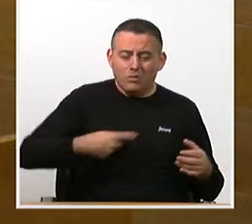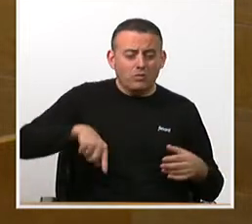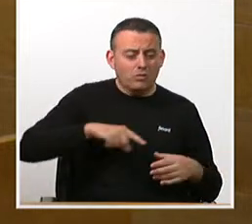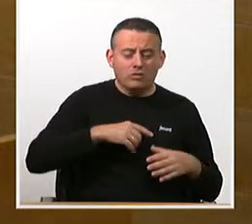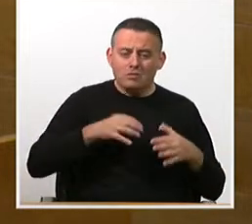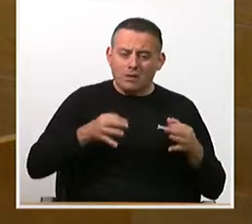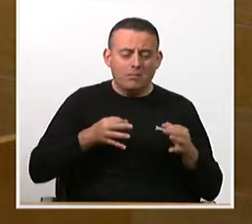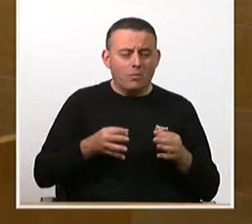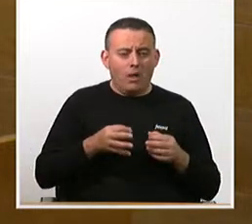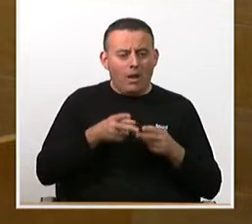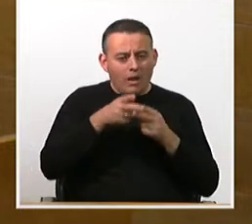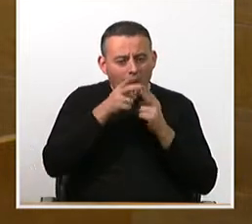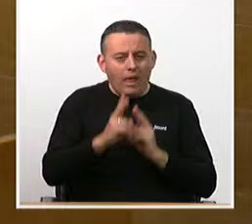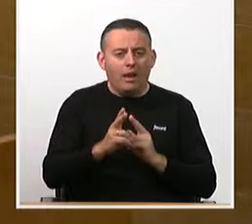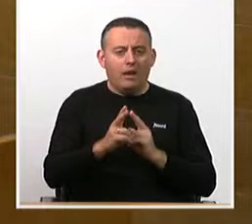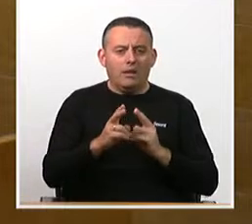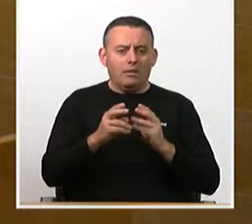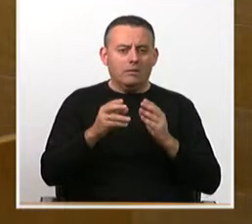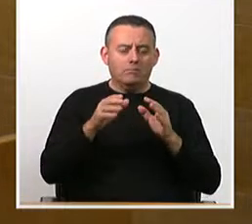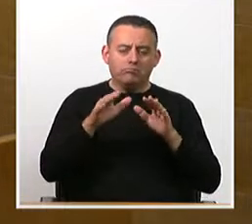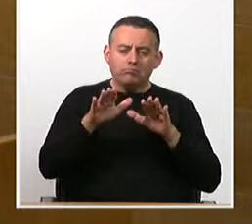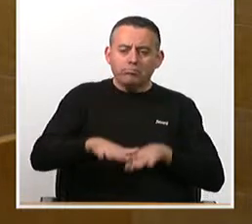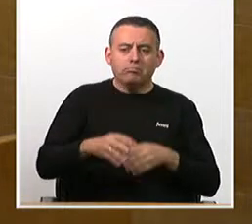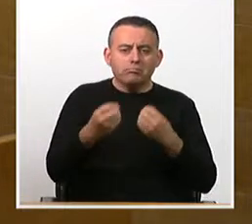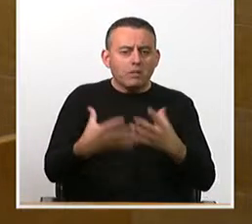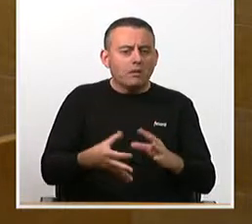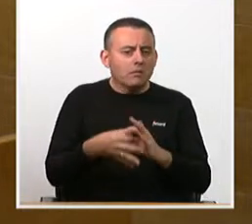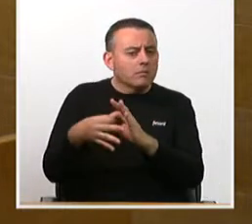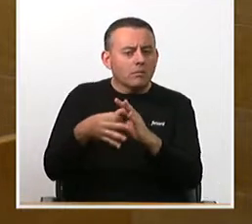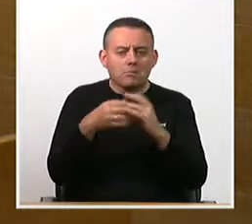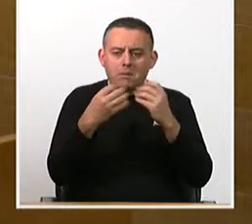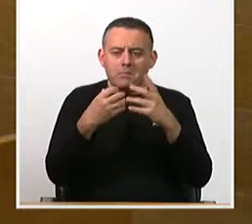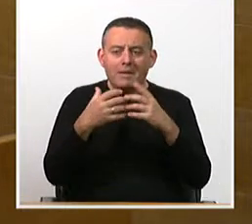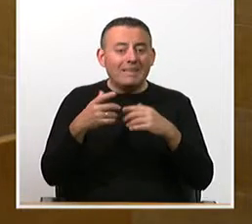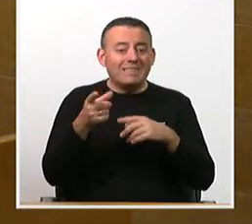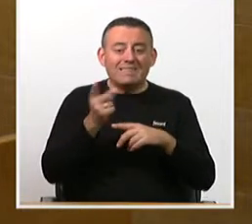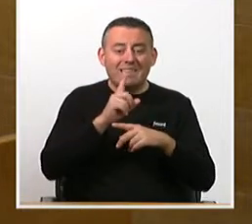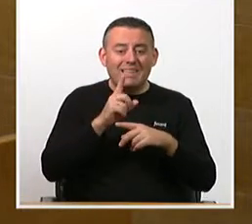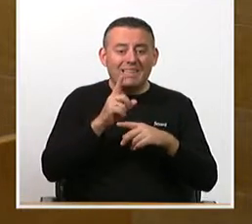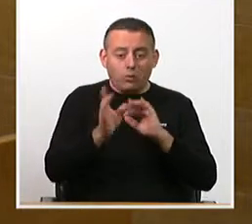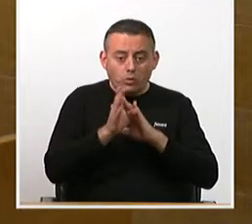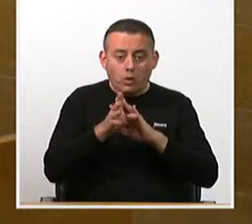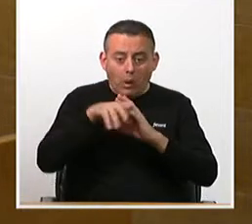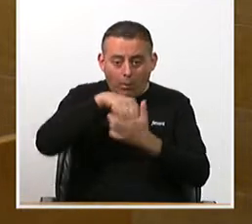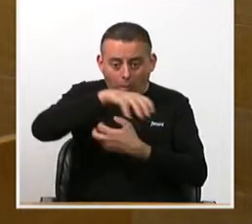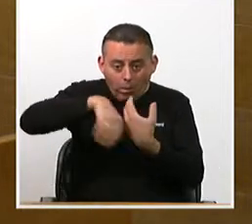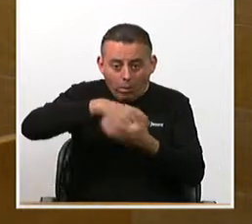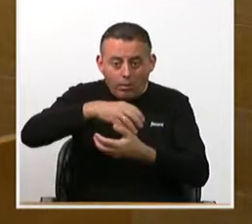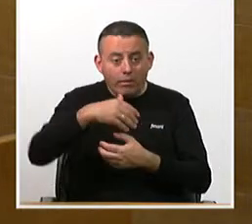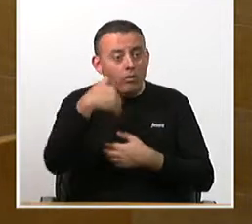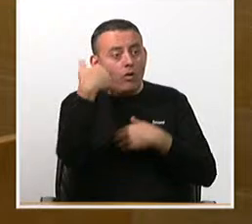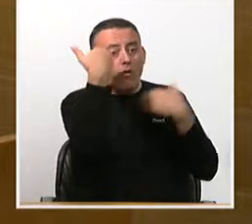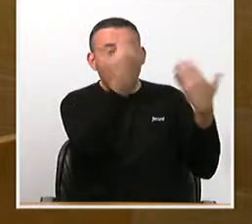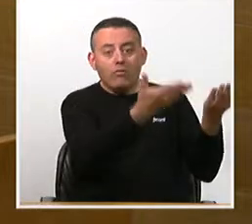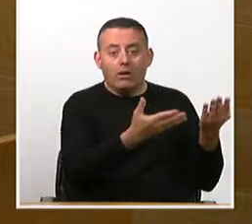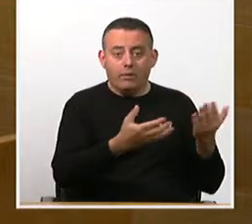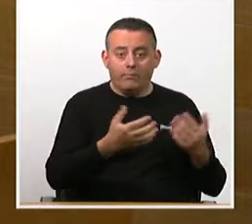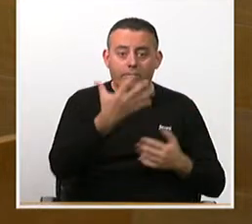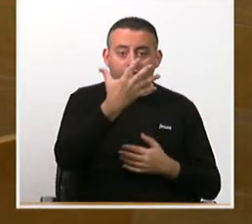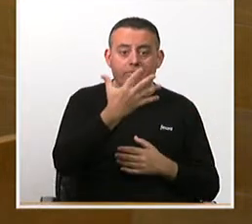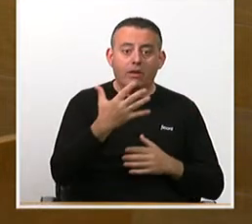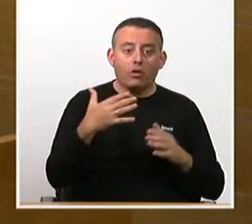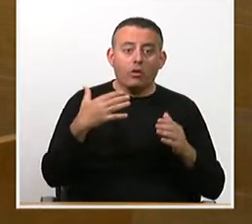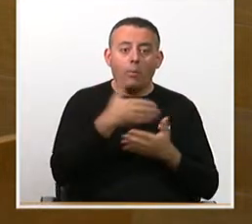insisto Es que creo que es que no nos lo perdonarían ahí fuera yo la sensación que tengo es que hay de verdad 5,00 300,000 valencianos